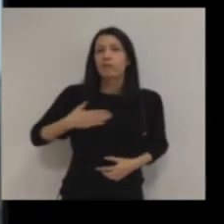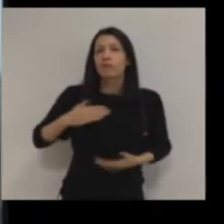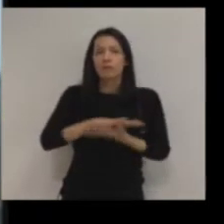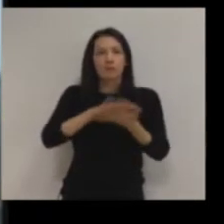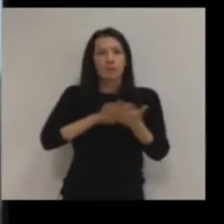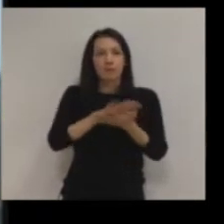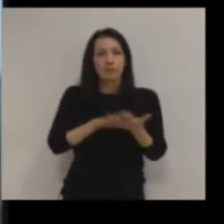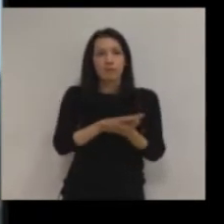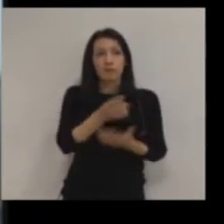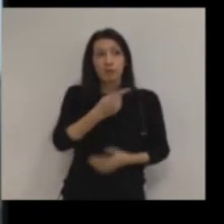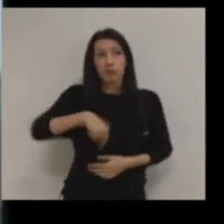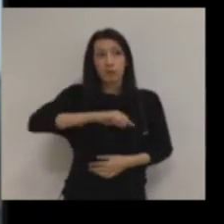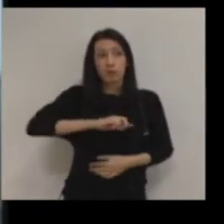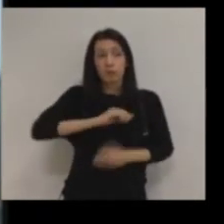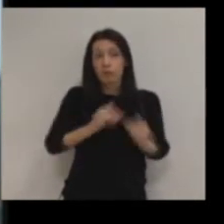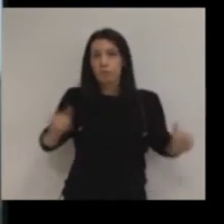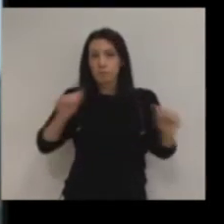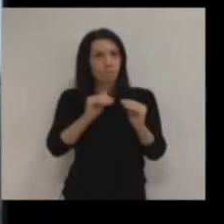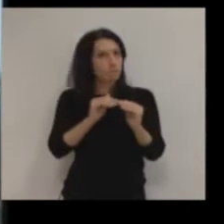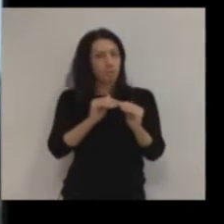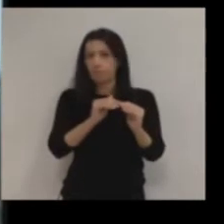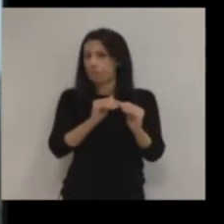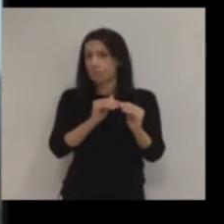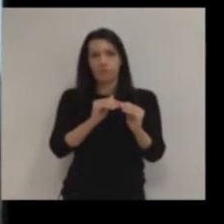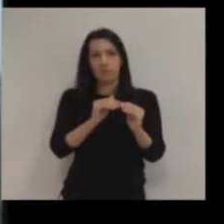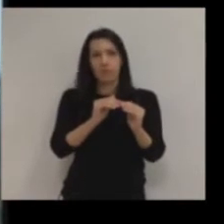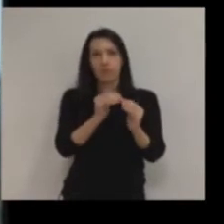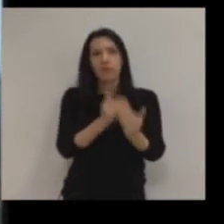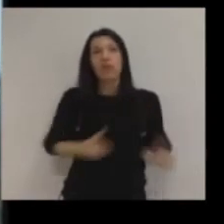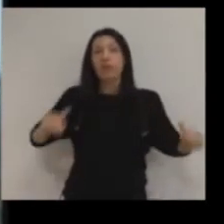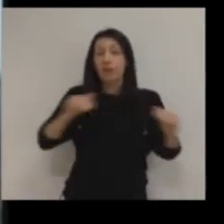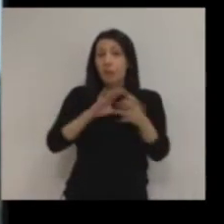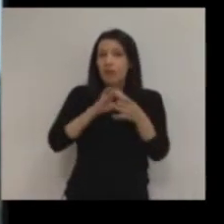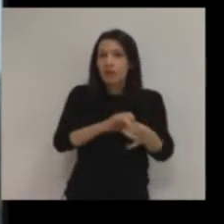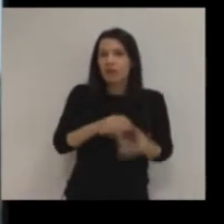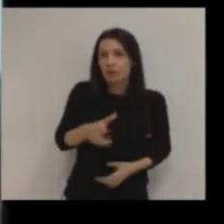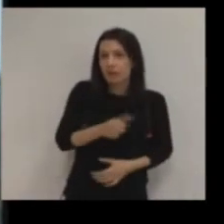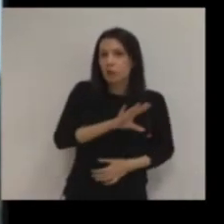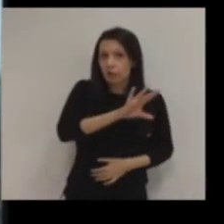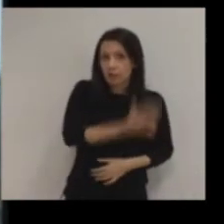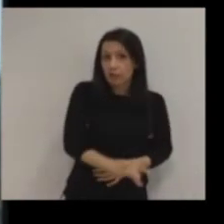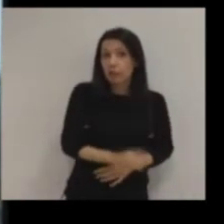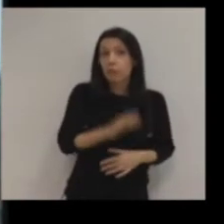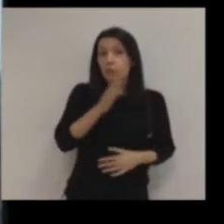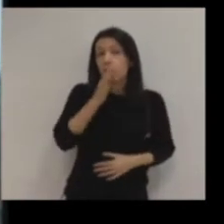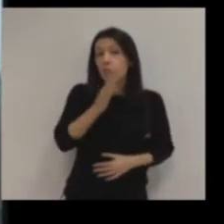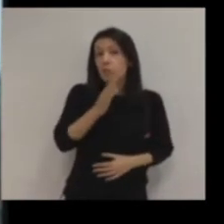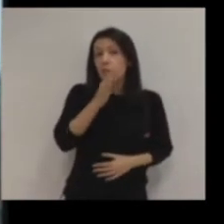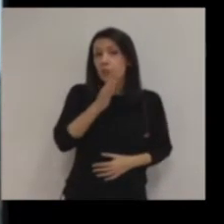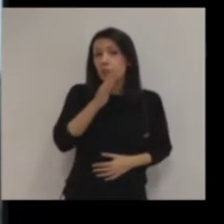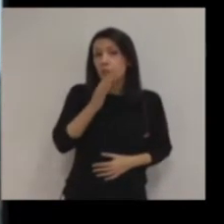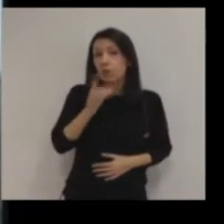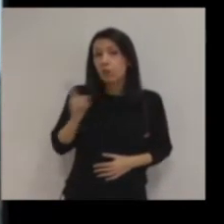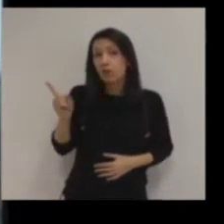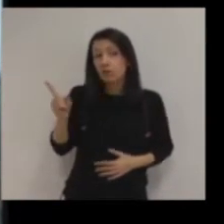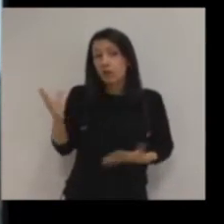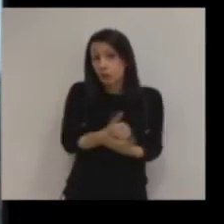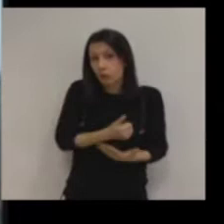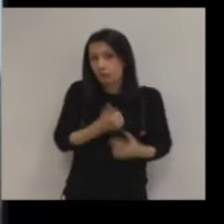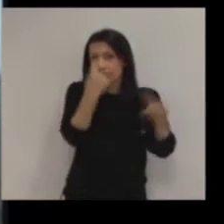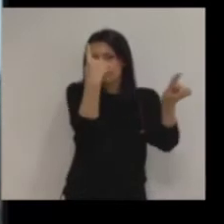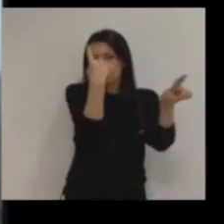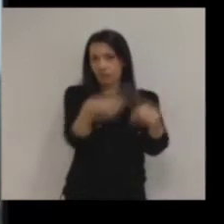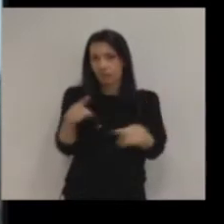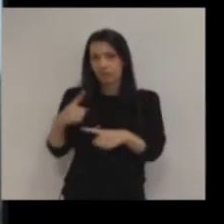es que no somos iguales. Es decir, somos iguales en derechos, pero precisamente todos somos diferentes.